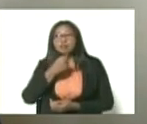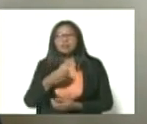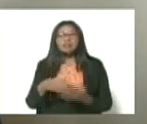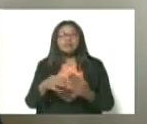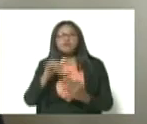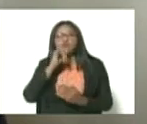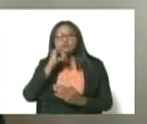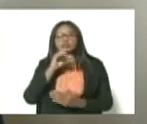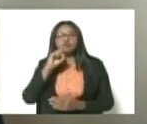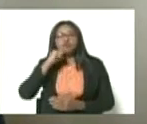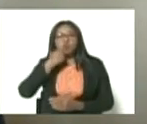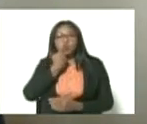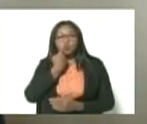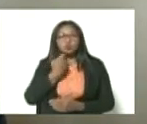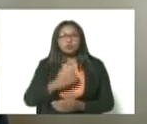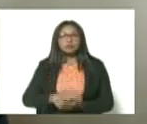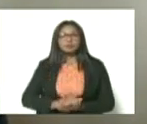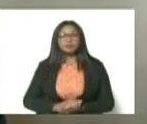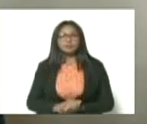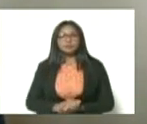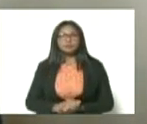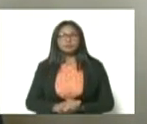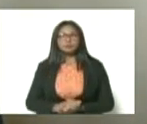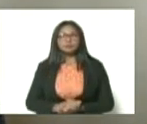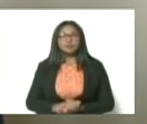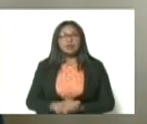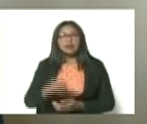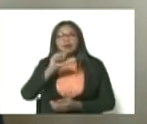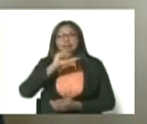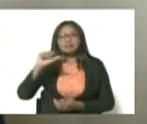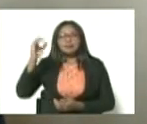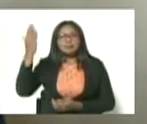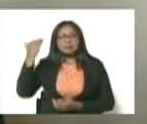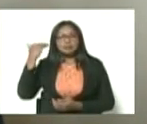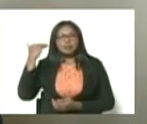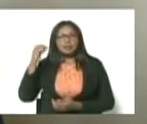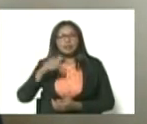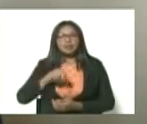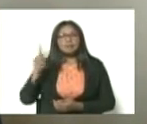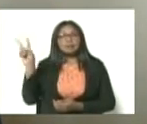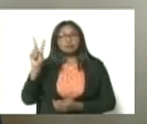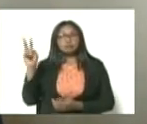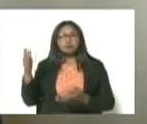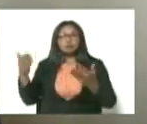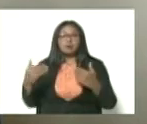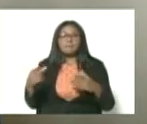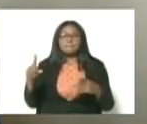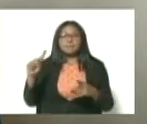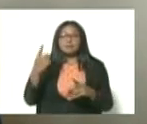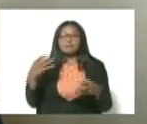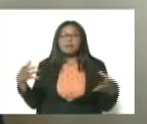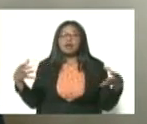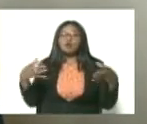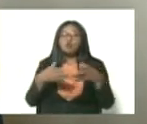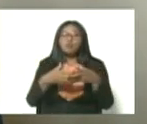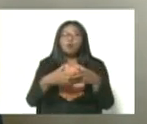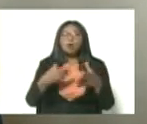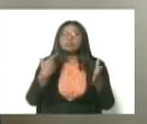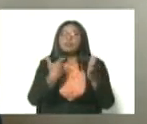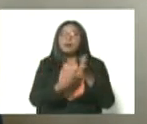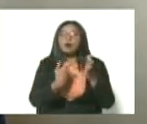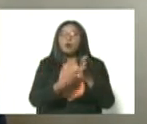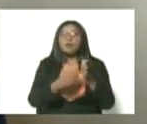noticias de Rusia, RIA Novosti. La semana pasada, Venezuela recibió el primer lote de vacuna rusa.